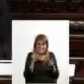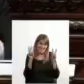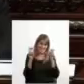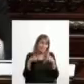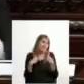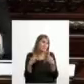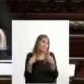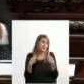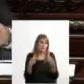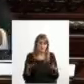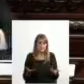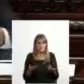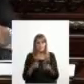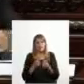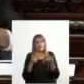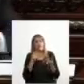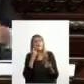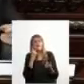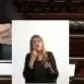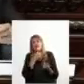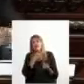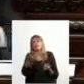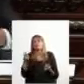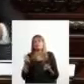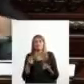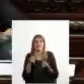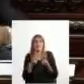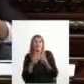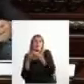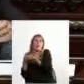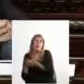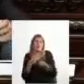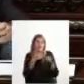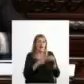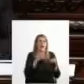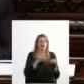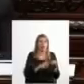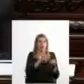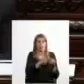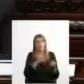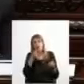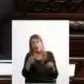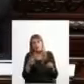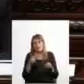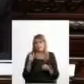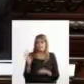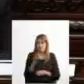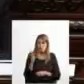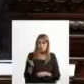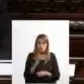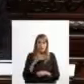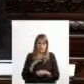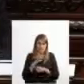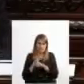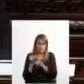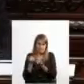Sí, le vamos a dar unos caramelitos ahora. Una devolución de un gasoil que ya los grandes productores lo reciben.